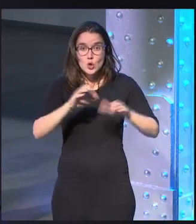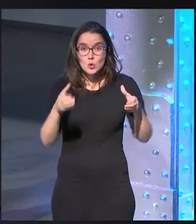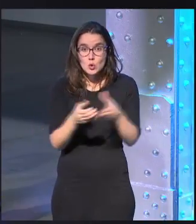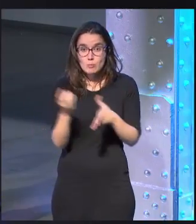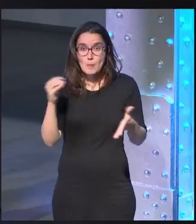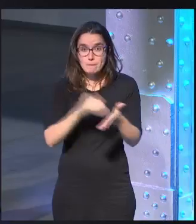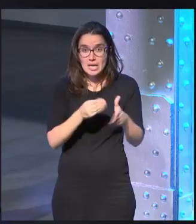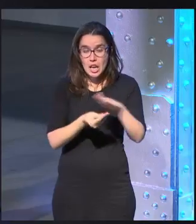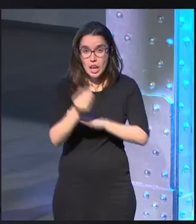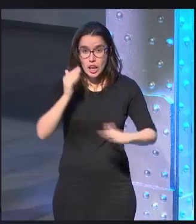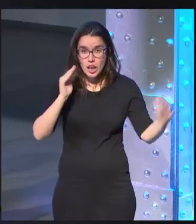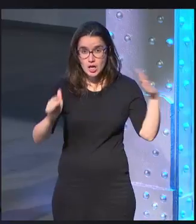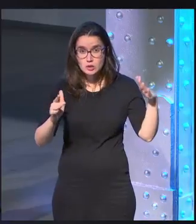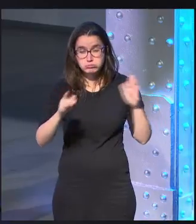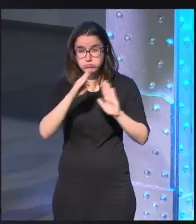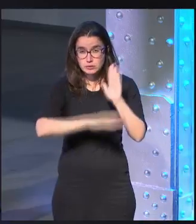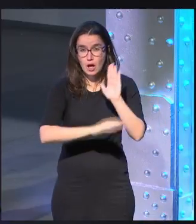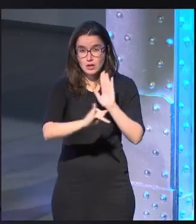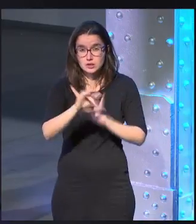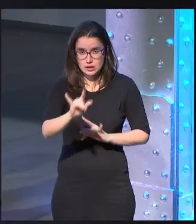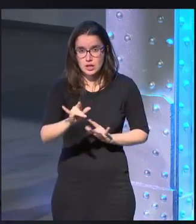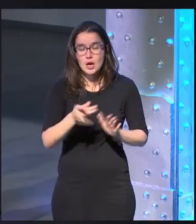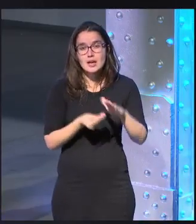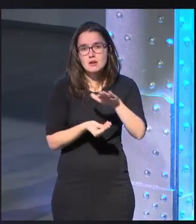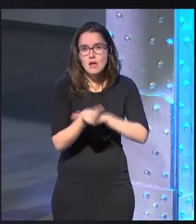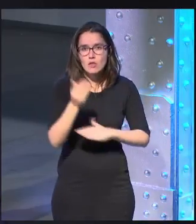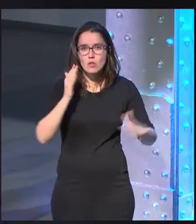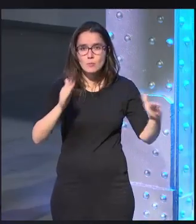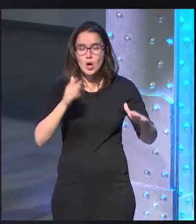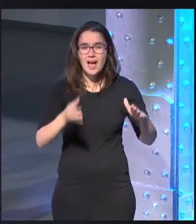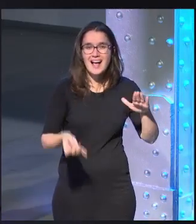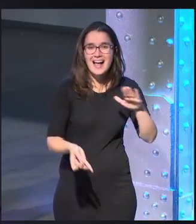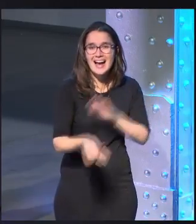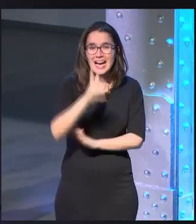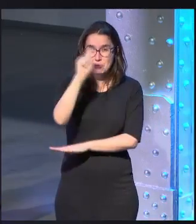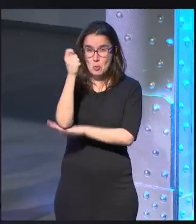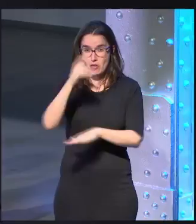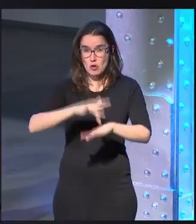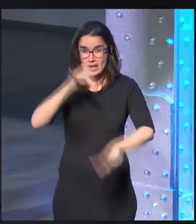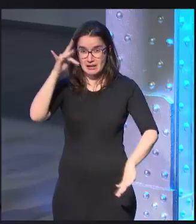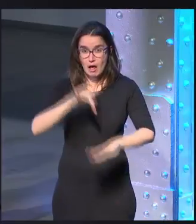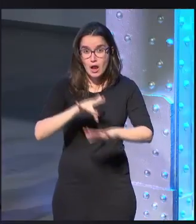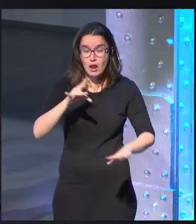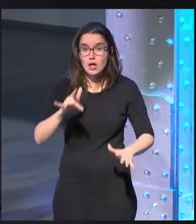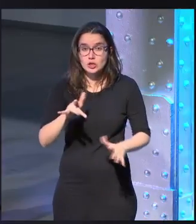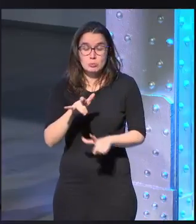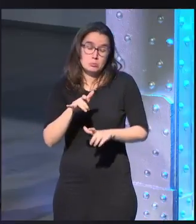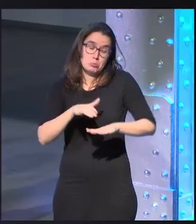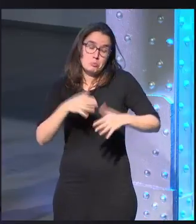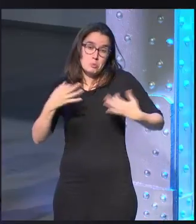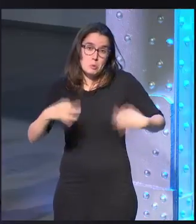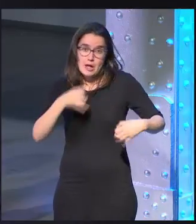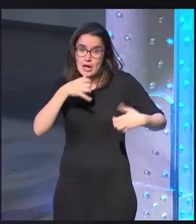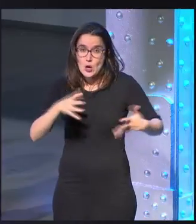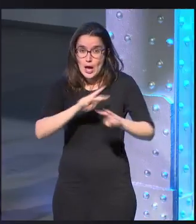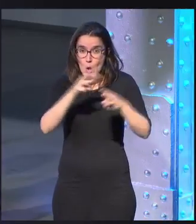sí. Ha nacido en medio de la innovación digital. Son fundamentalmente